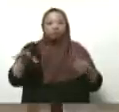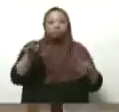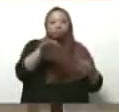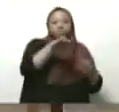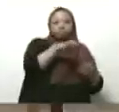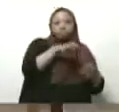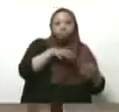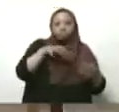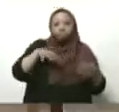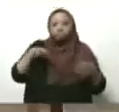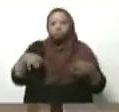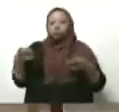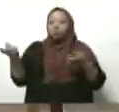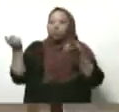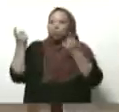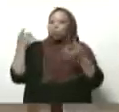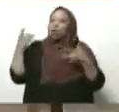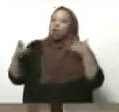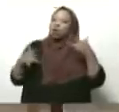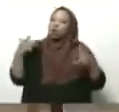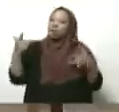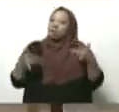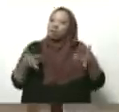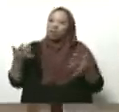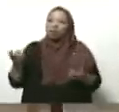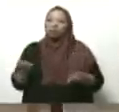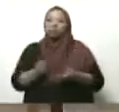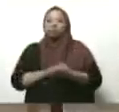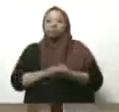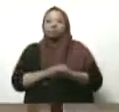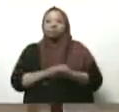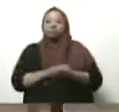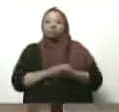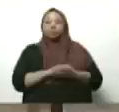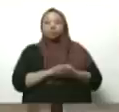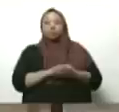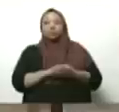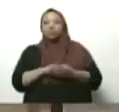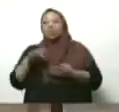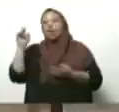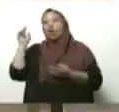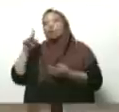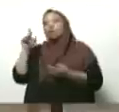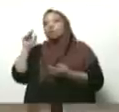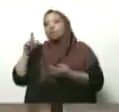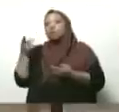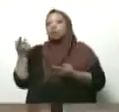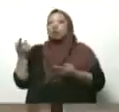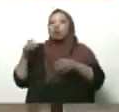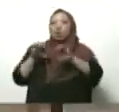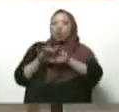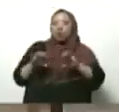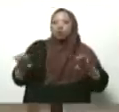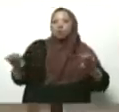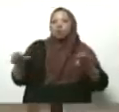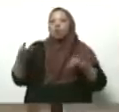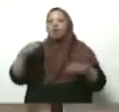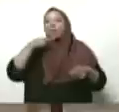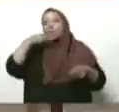actividades formativas dirigidas a las y los docentes padres madres representantes